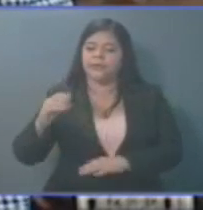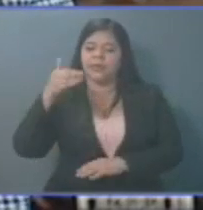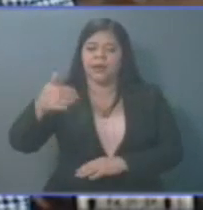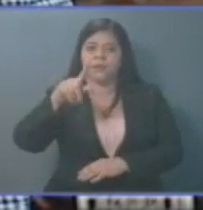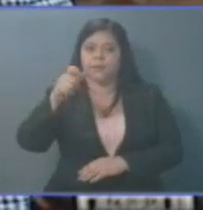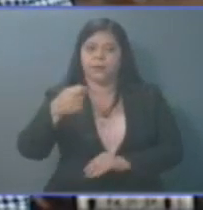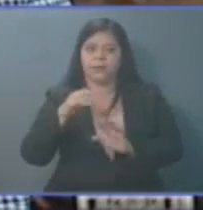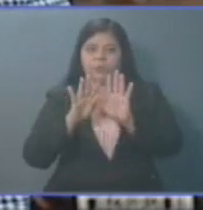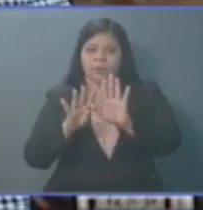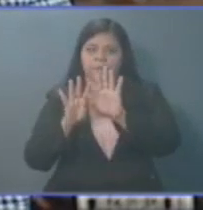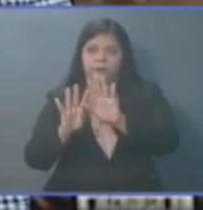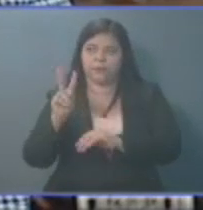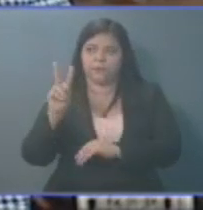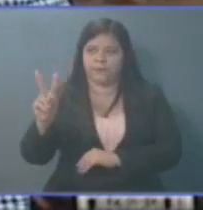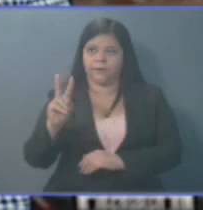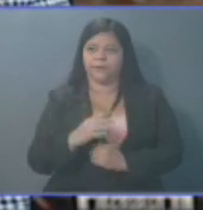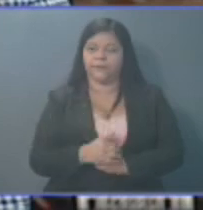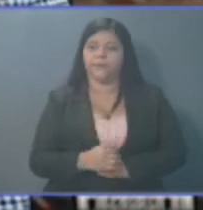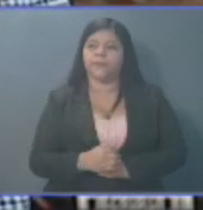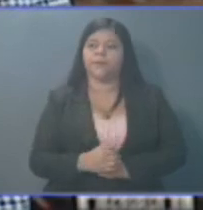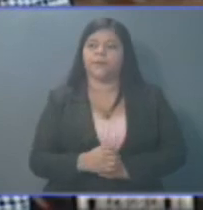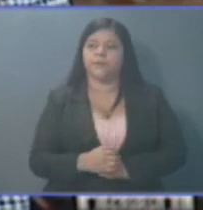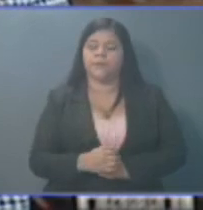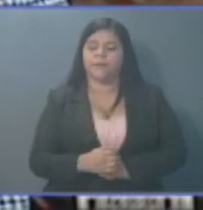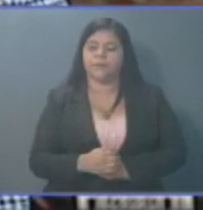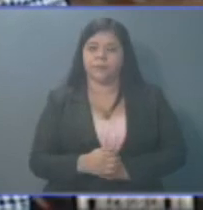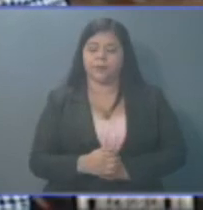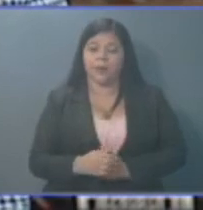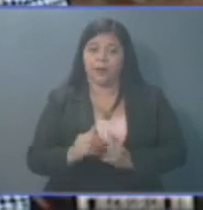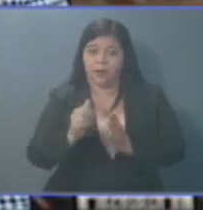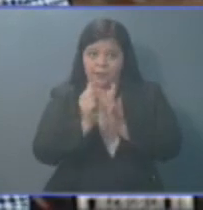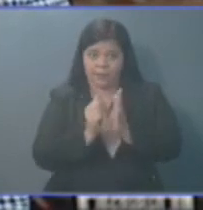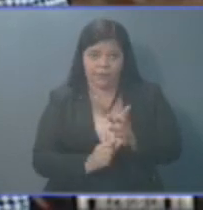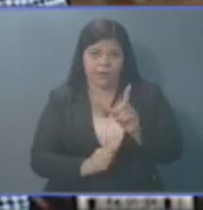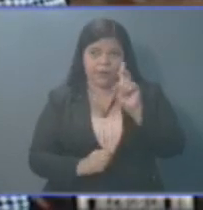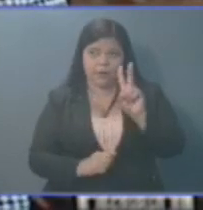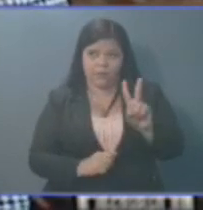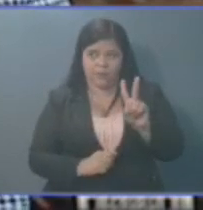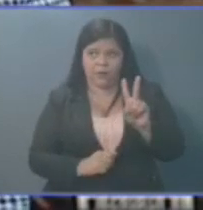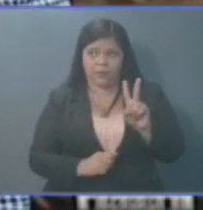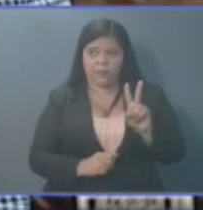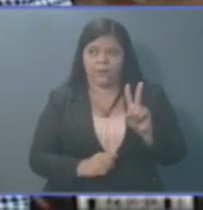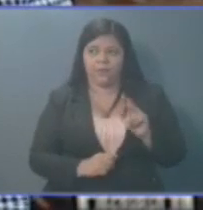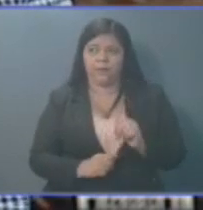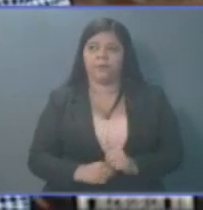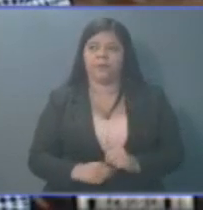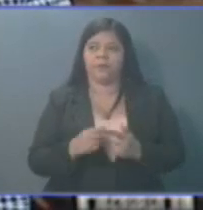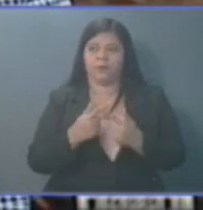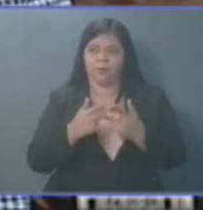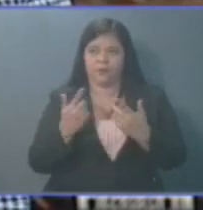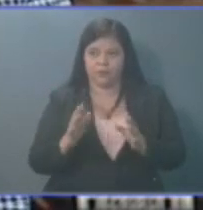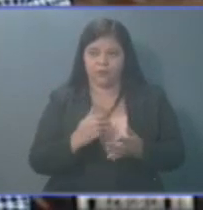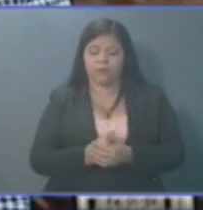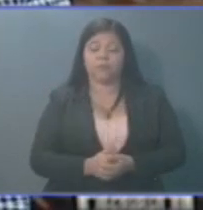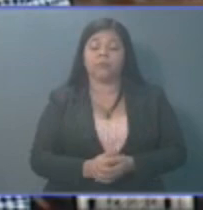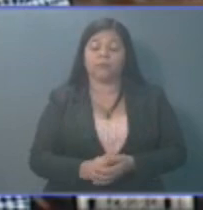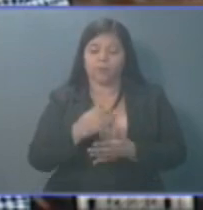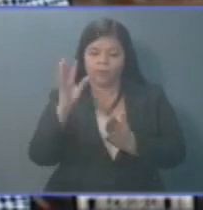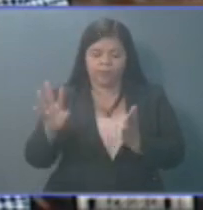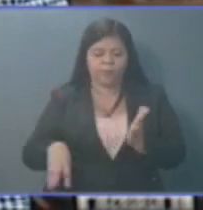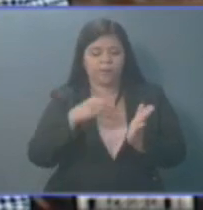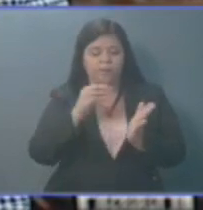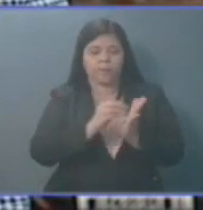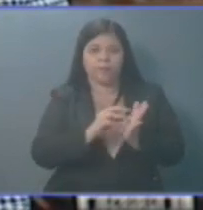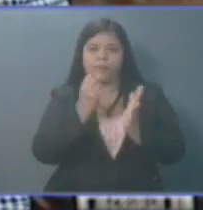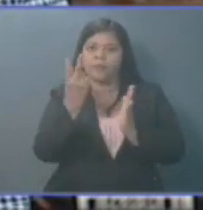de enero de 1992. Artículo 2. Adiciónase un artículo